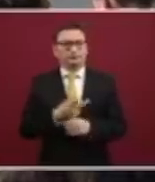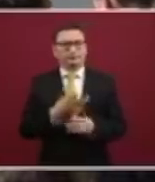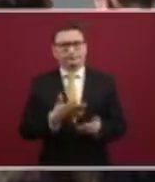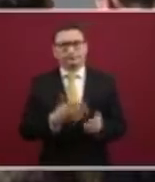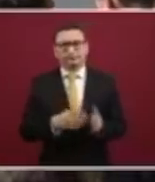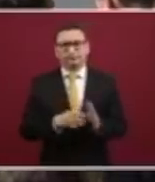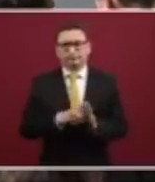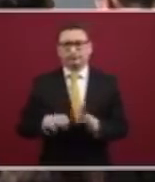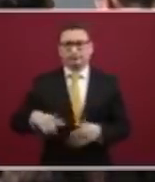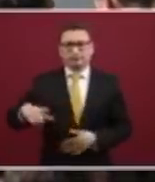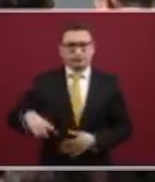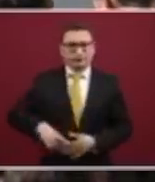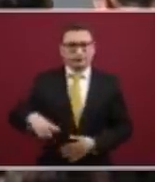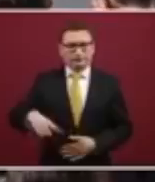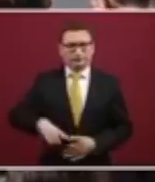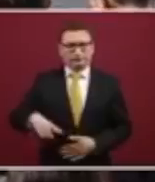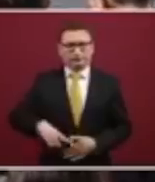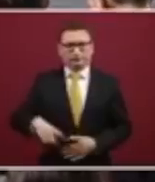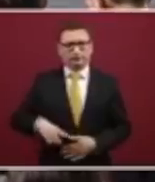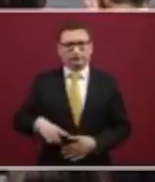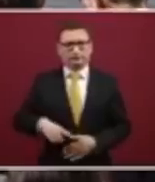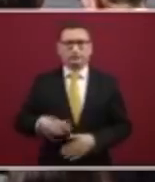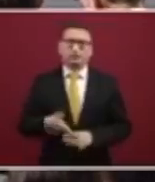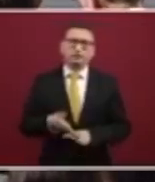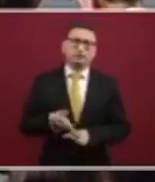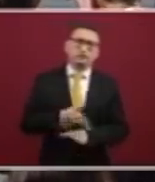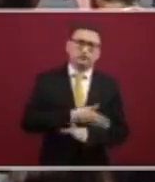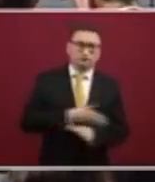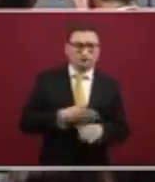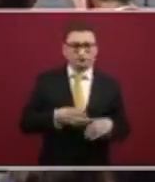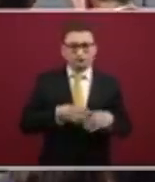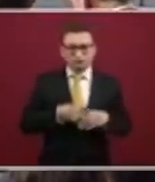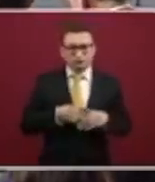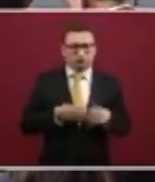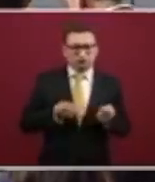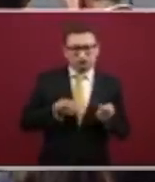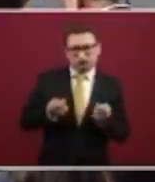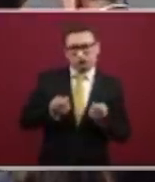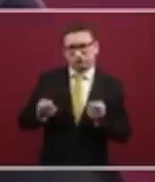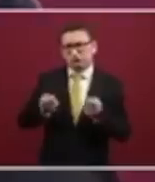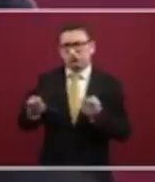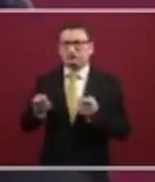el gobierno era un aparato burocrático,